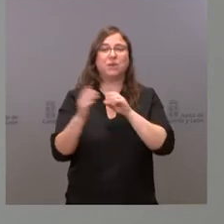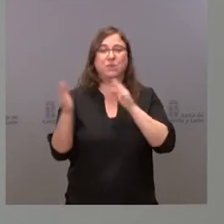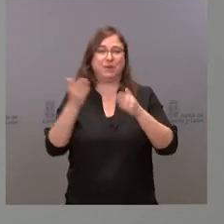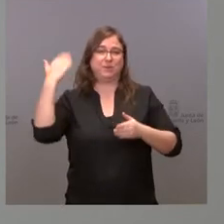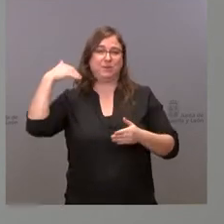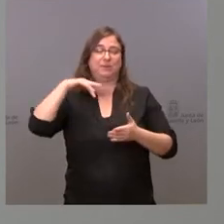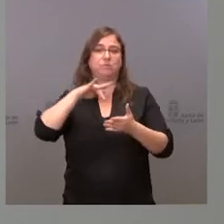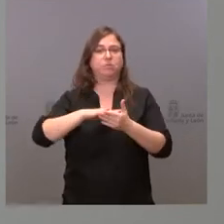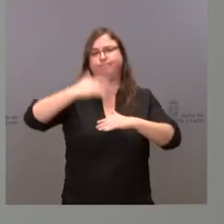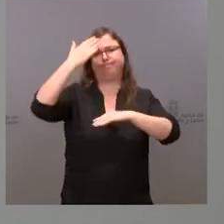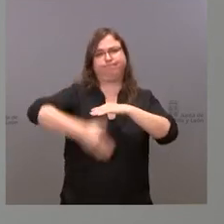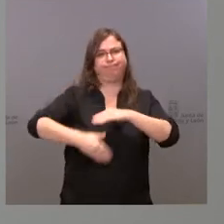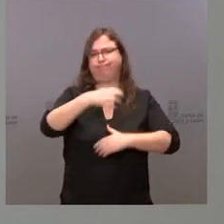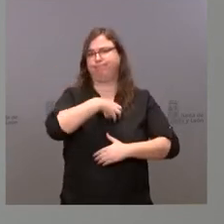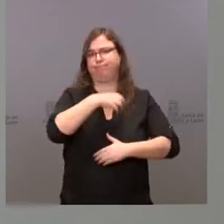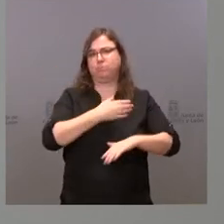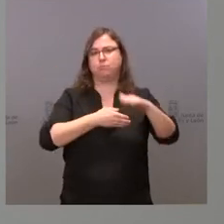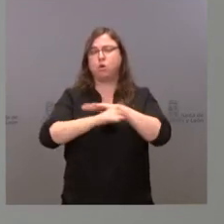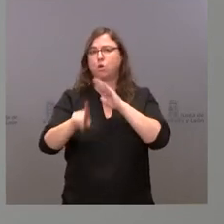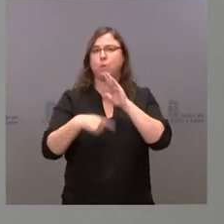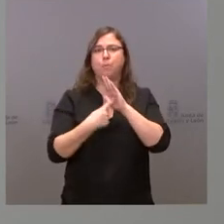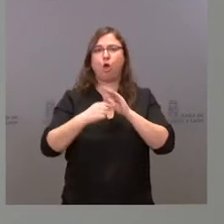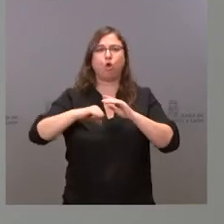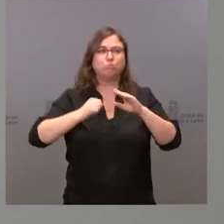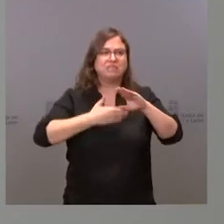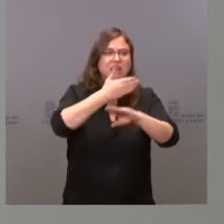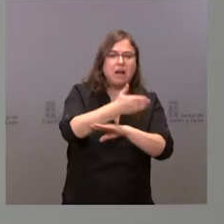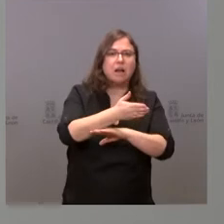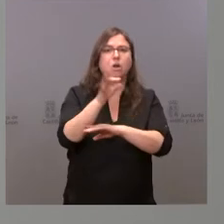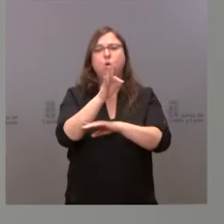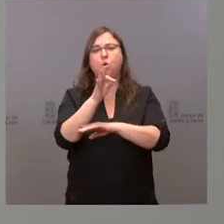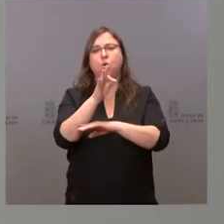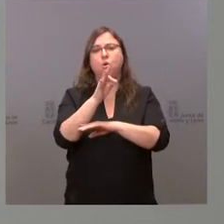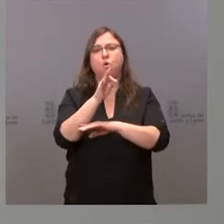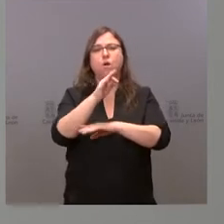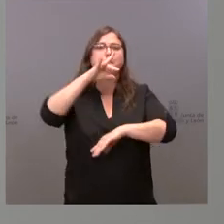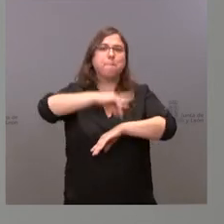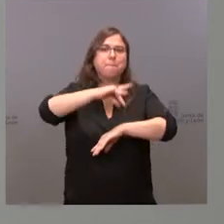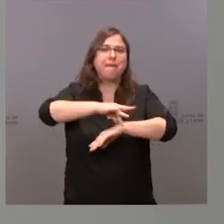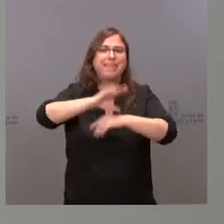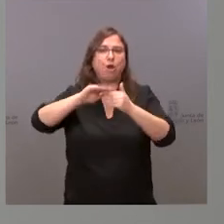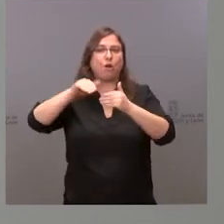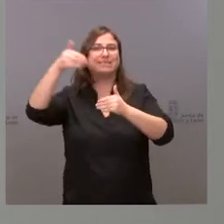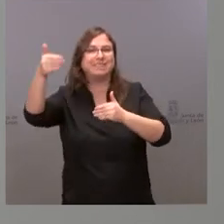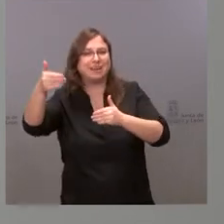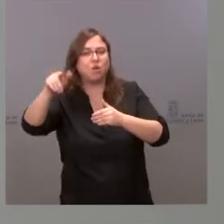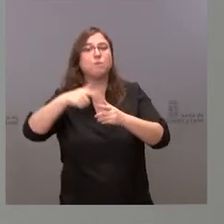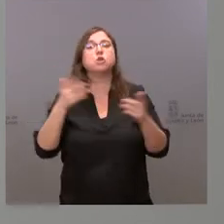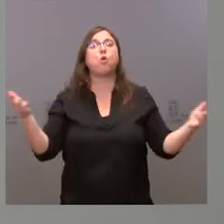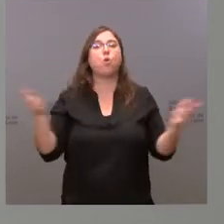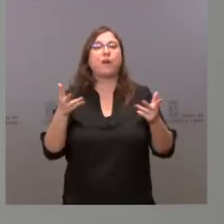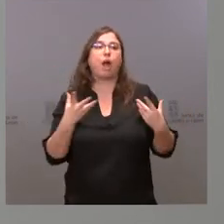se han restringido entonces en la totalidad de actividades tanto en hospitalización como en consultas externas y en urgencias a excepción